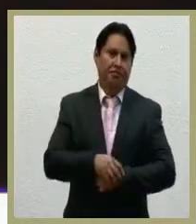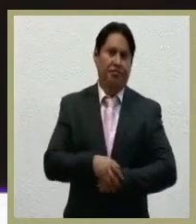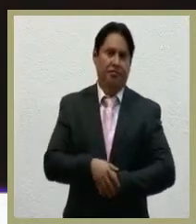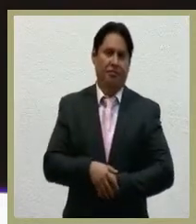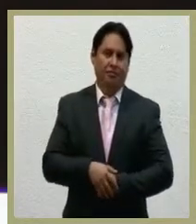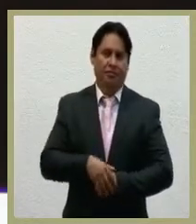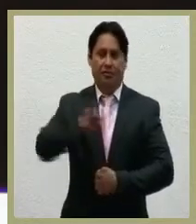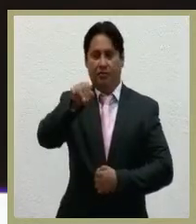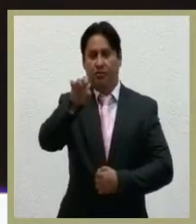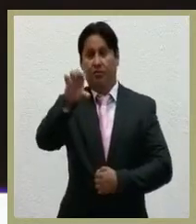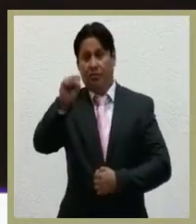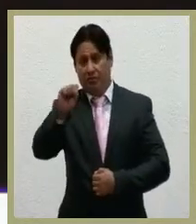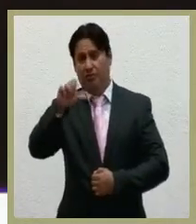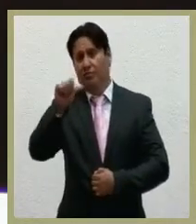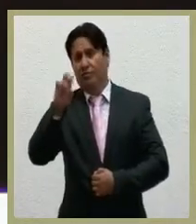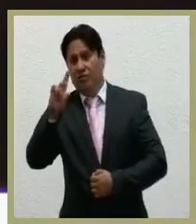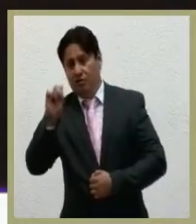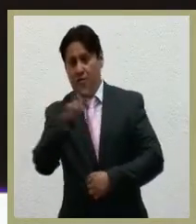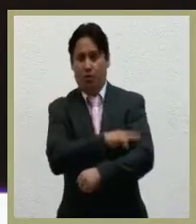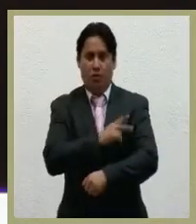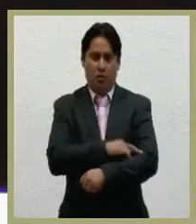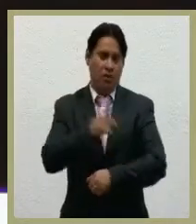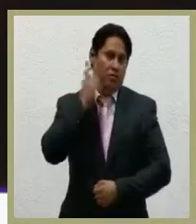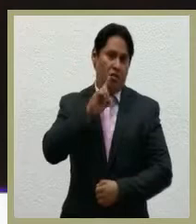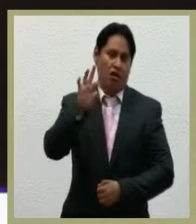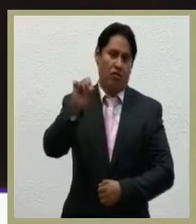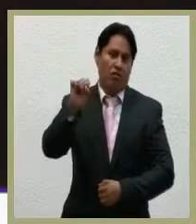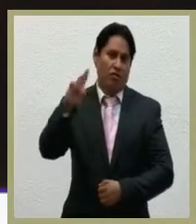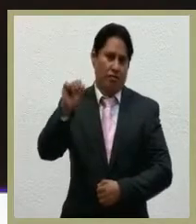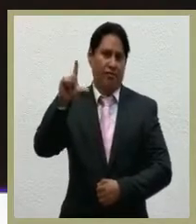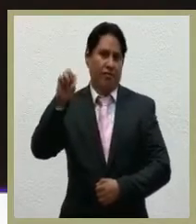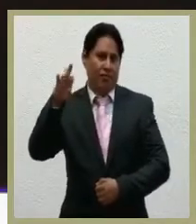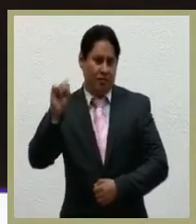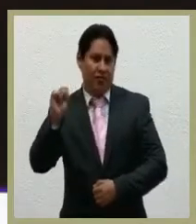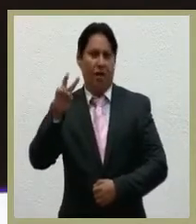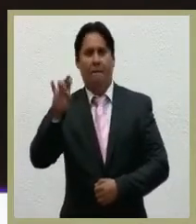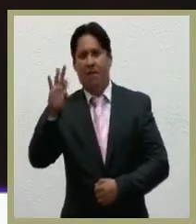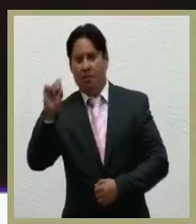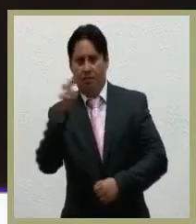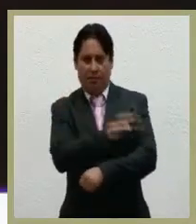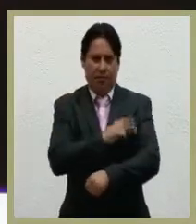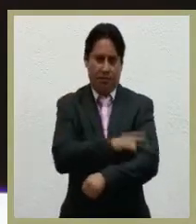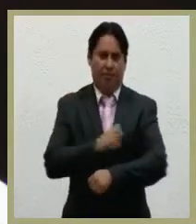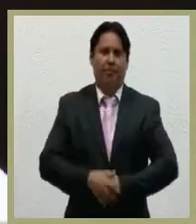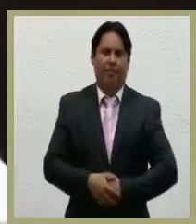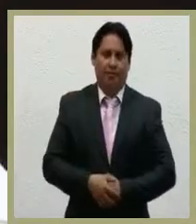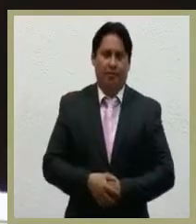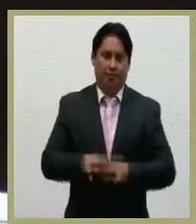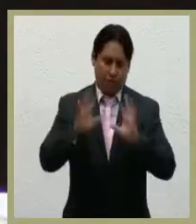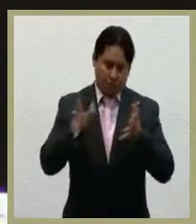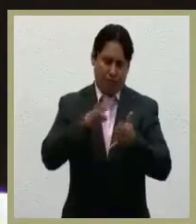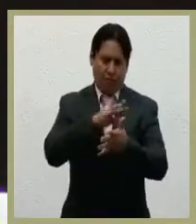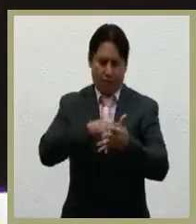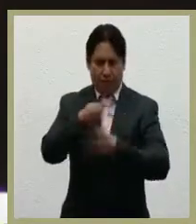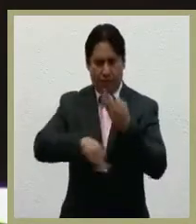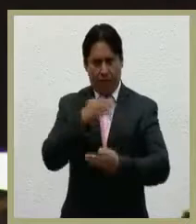Diputado Jesús Arnulfo Castillo Milla, vocal. Diputada Rosalinda Orozco Villatoro, vocal. Está leído el dictamen,